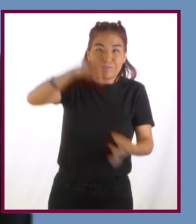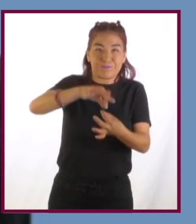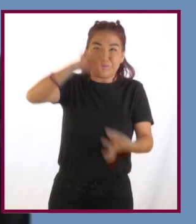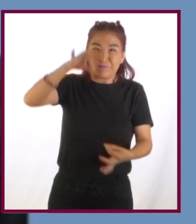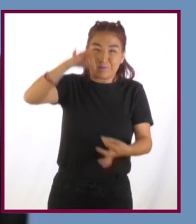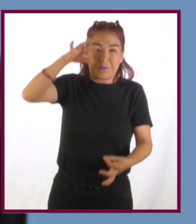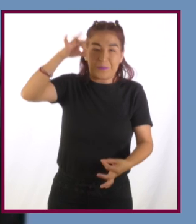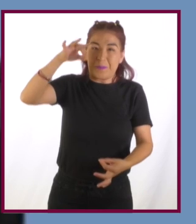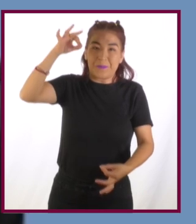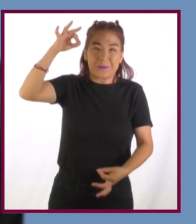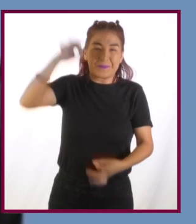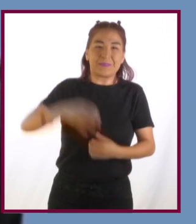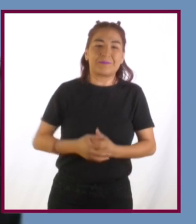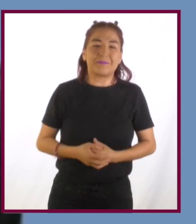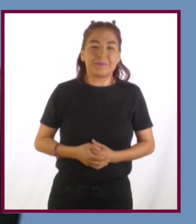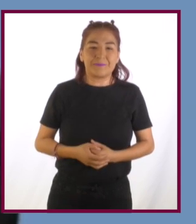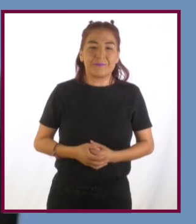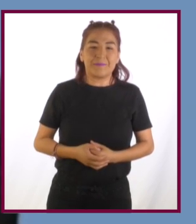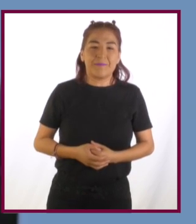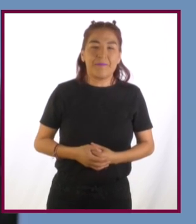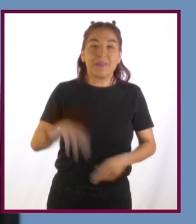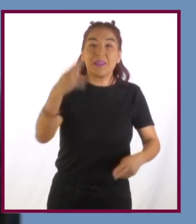las estiran,